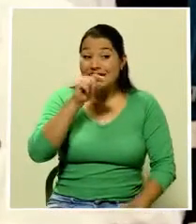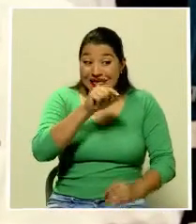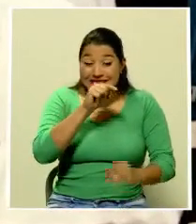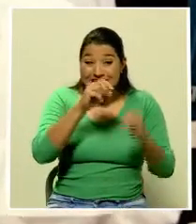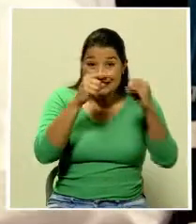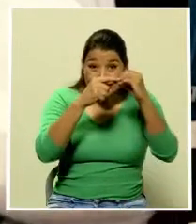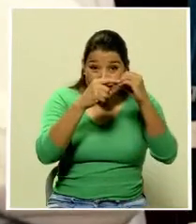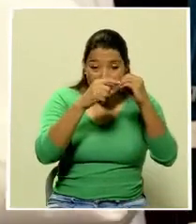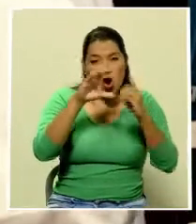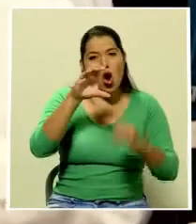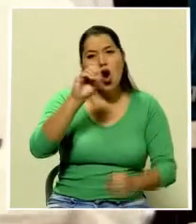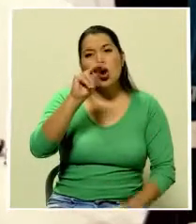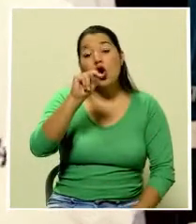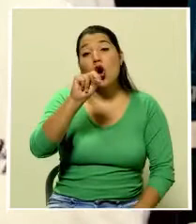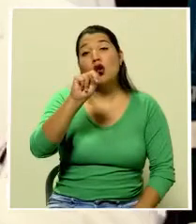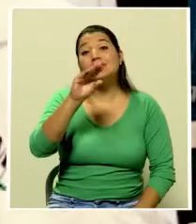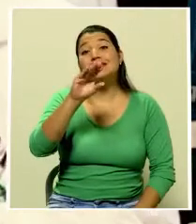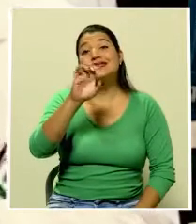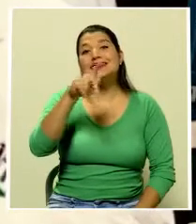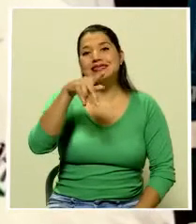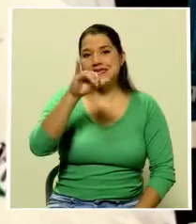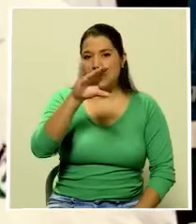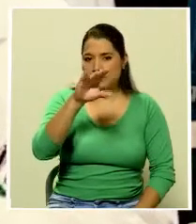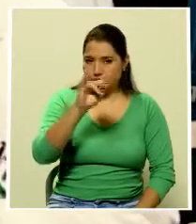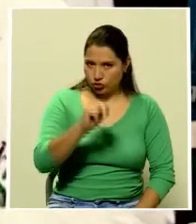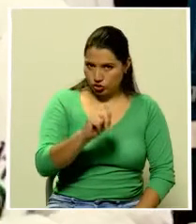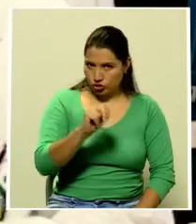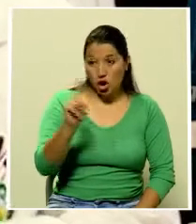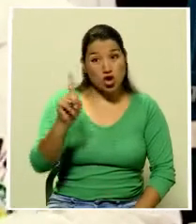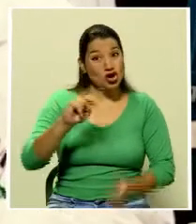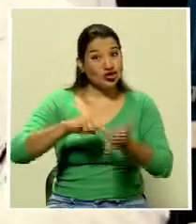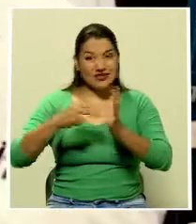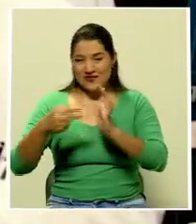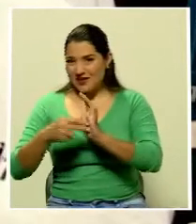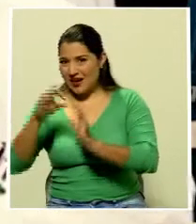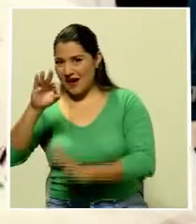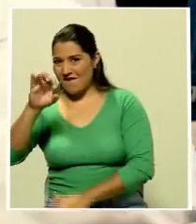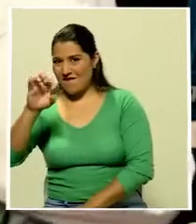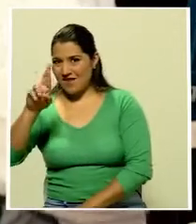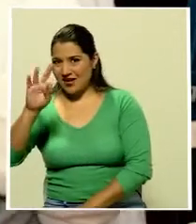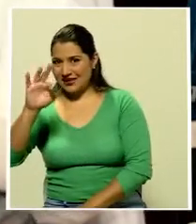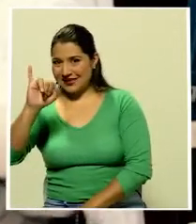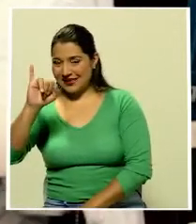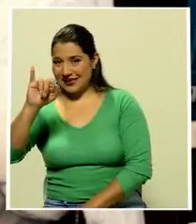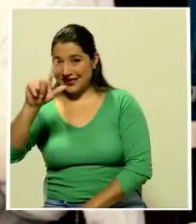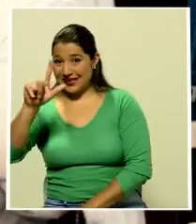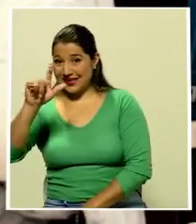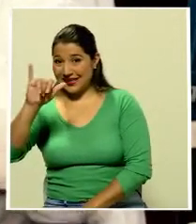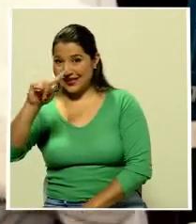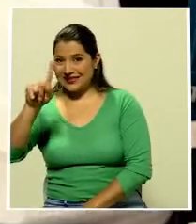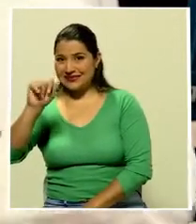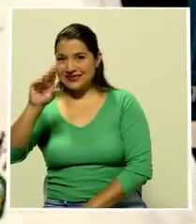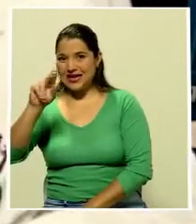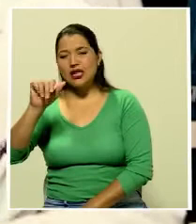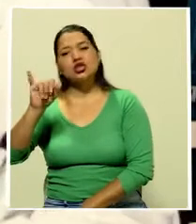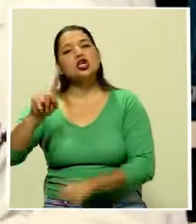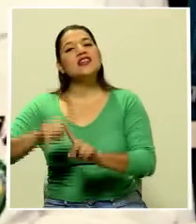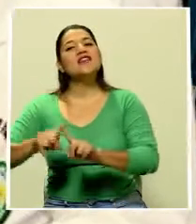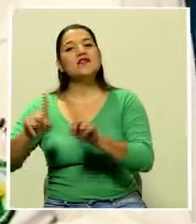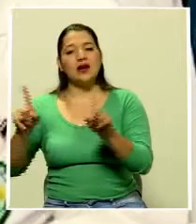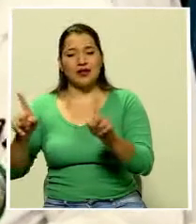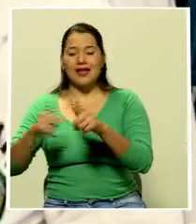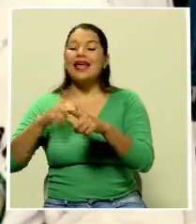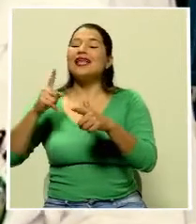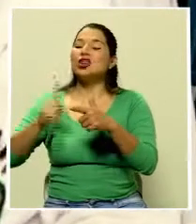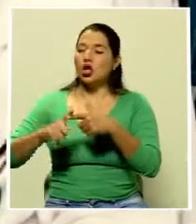ignorancia. Concepción es implantación en el útero, no es fertilización. Entonces, la Corte dijo,